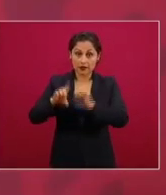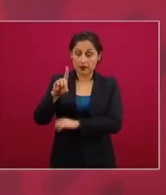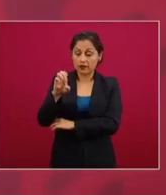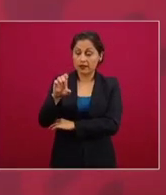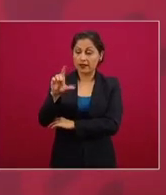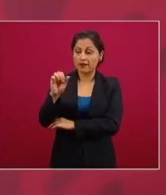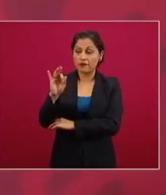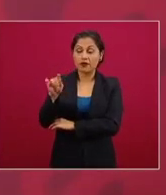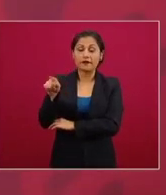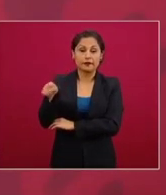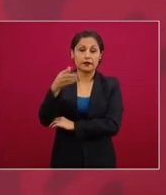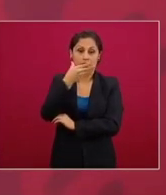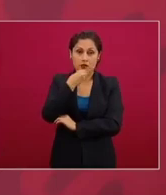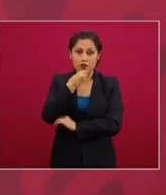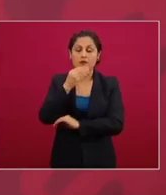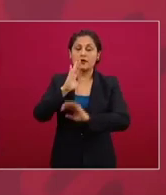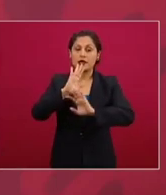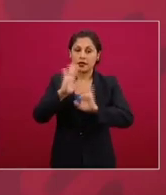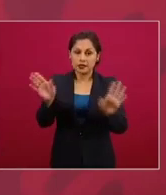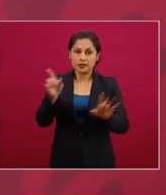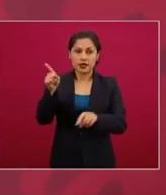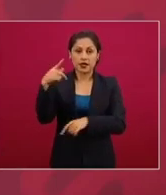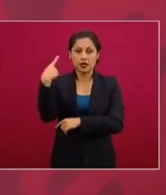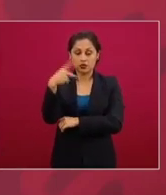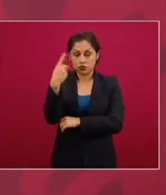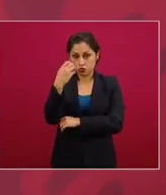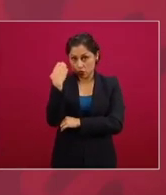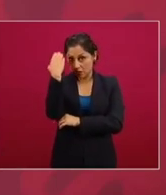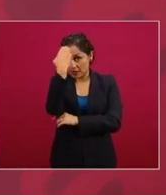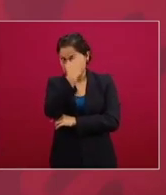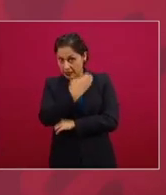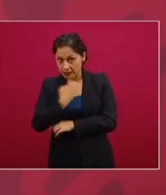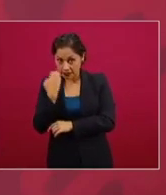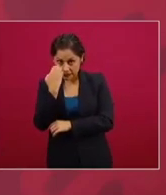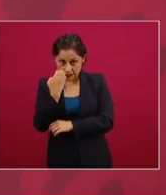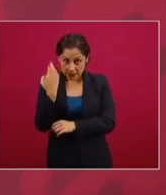dio negativo su examen, su test último de